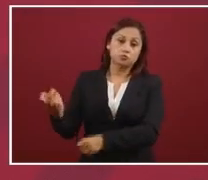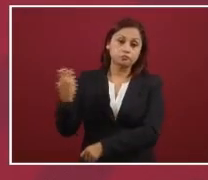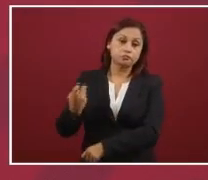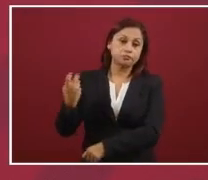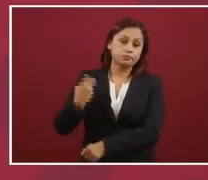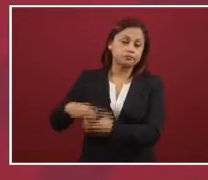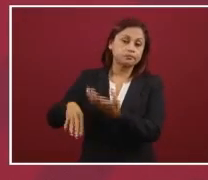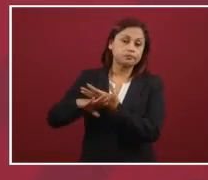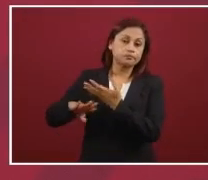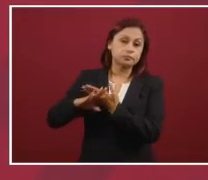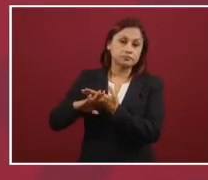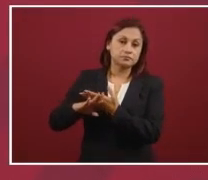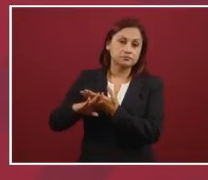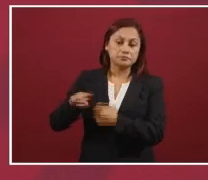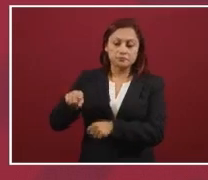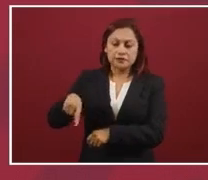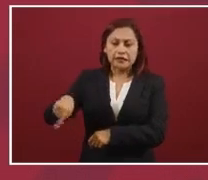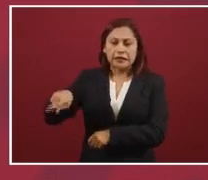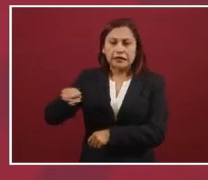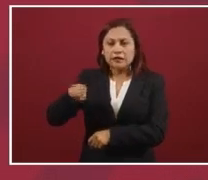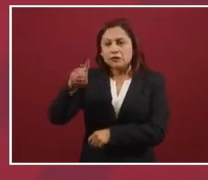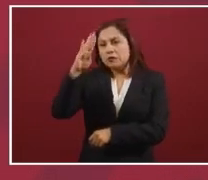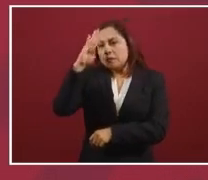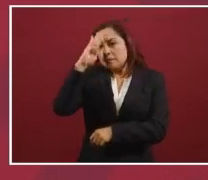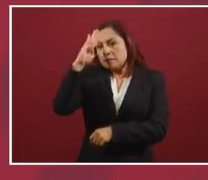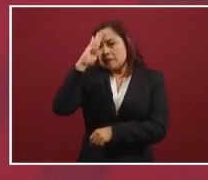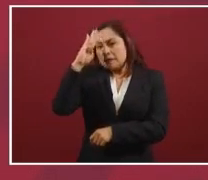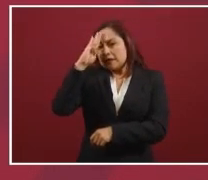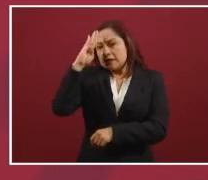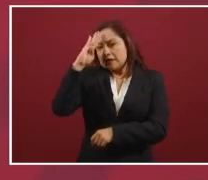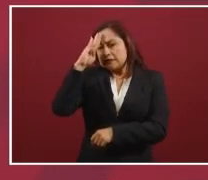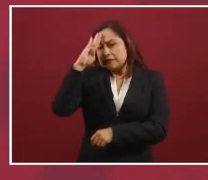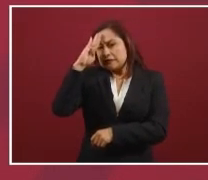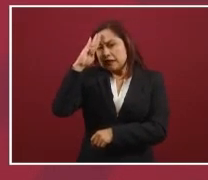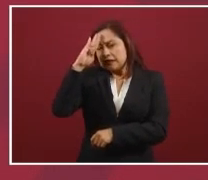piensan que agarrando temas